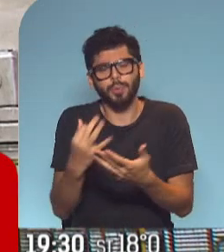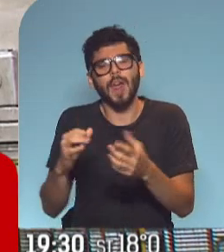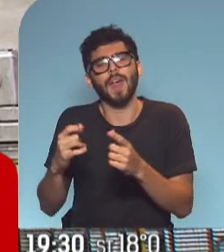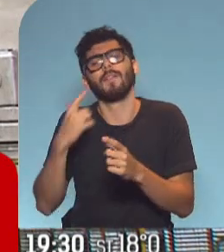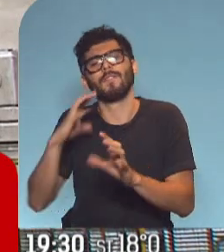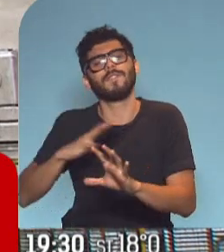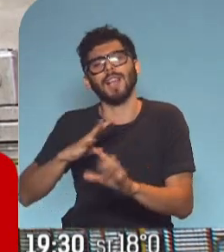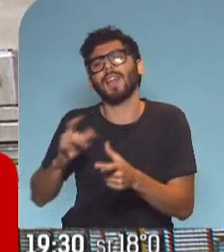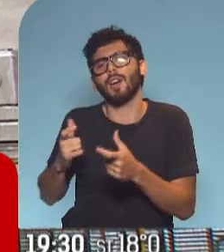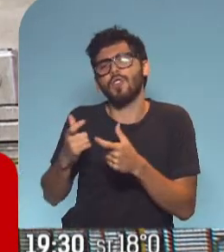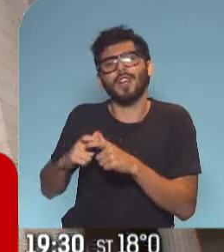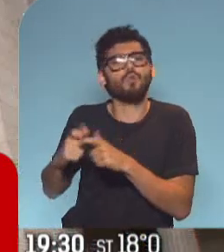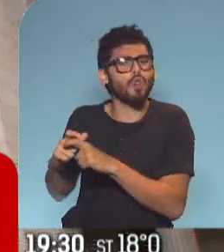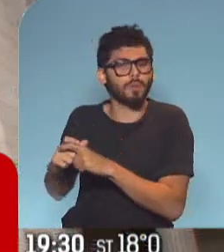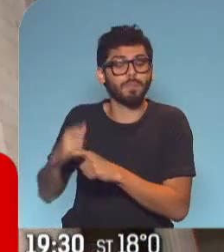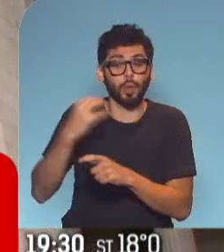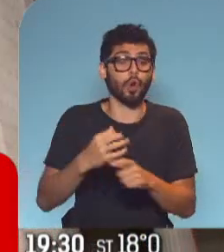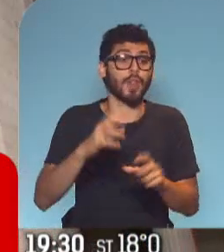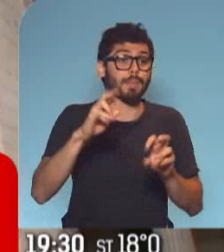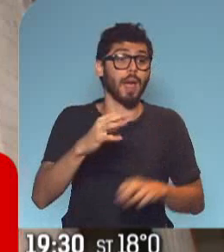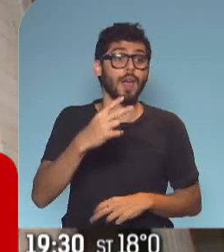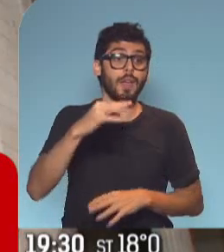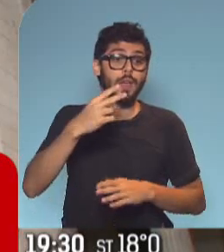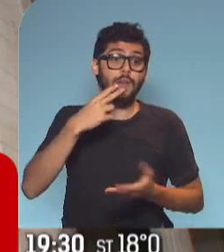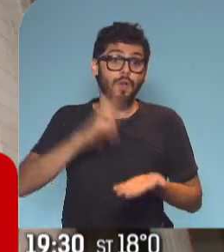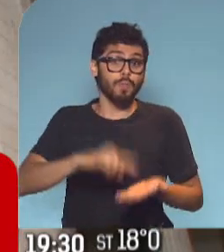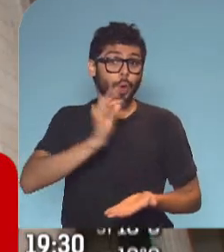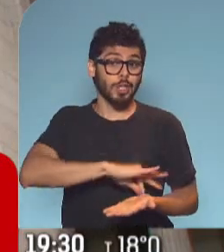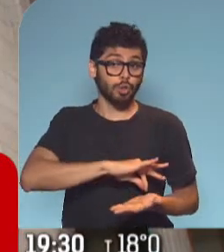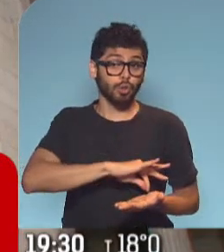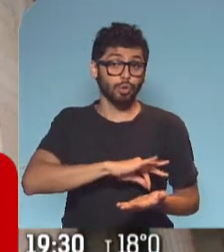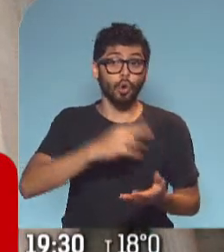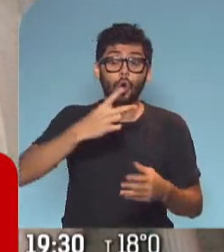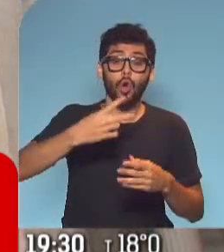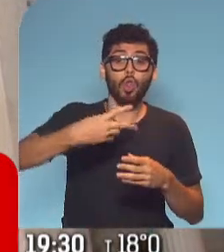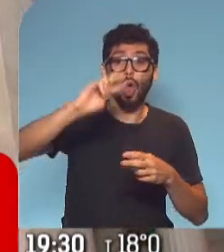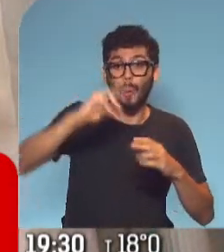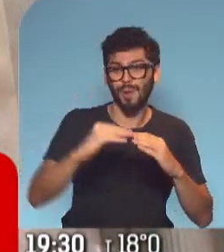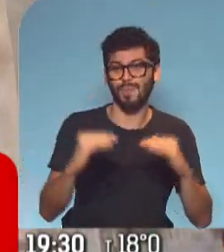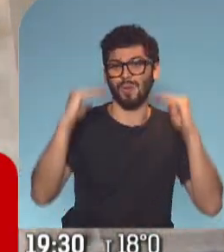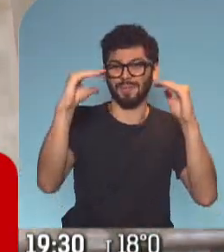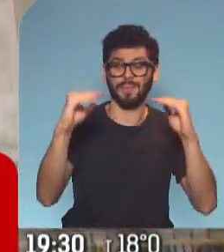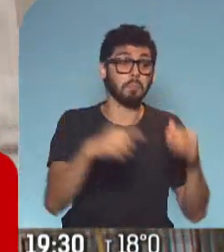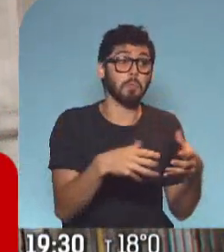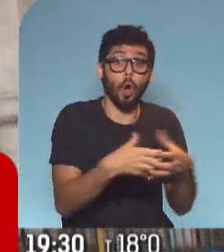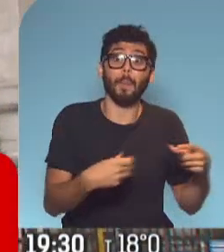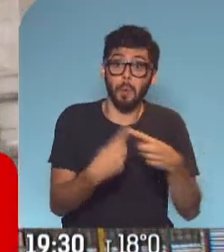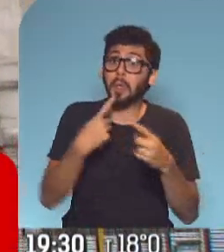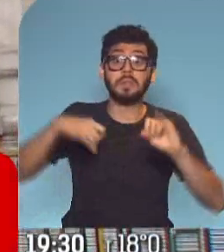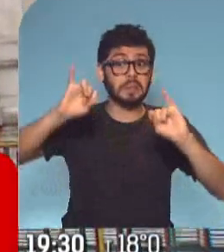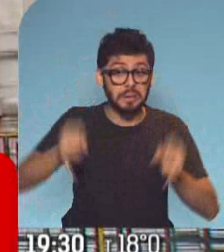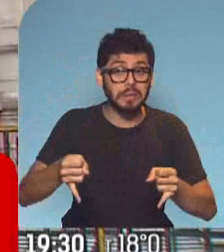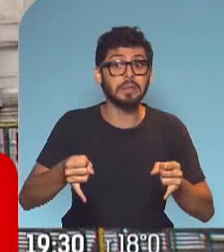ahora con el proyecto para duplicar el impuesto a las ganancias la oposición no sólo lo recibido con beneplácito podemos decir sino que incluso ha pedido